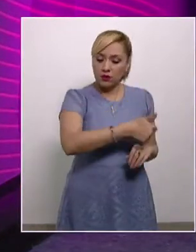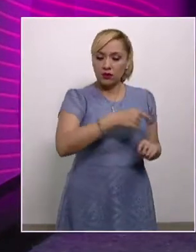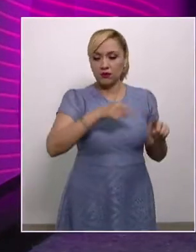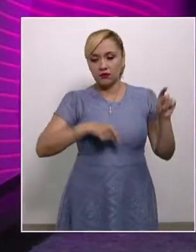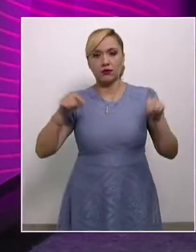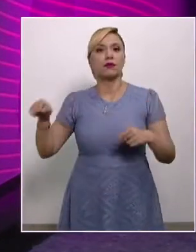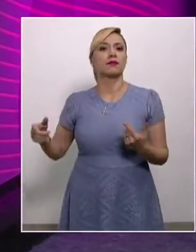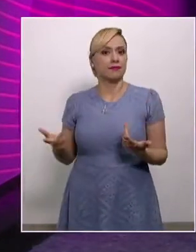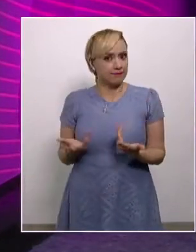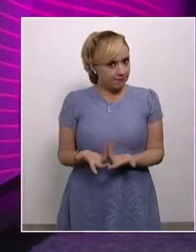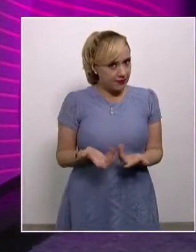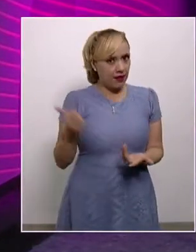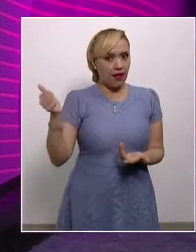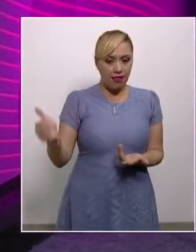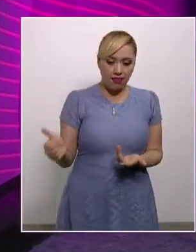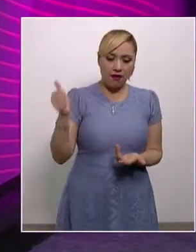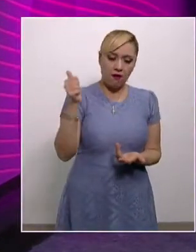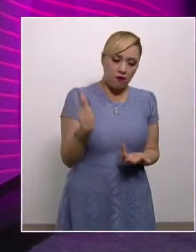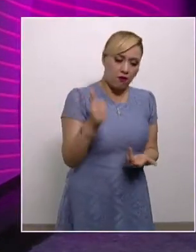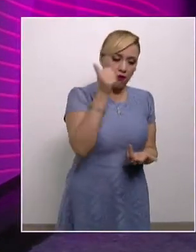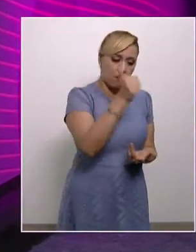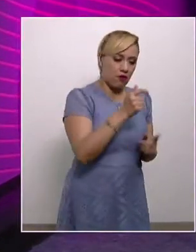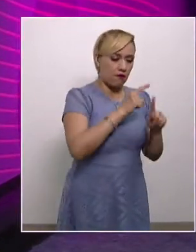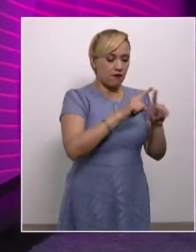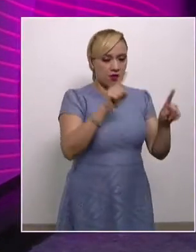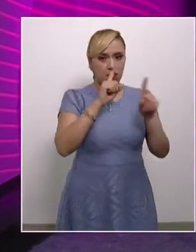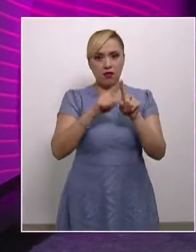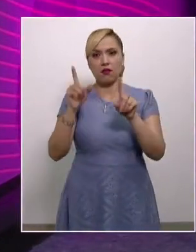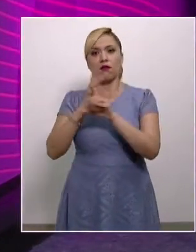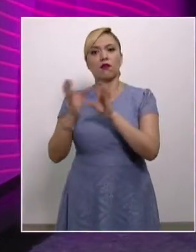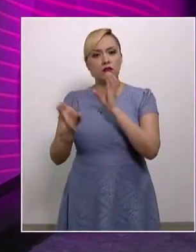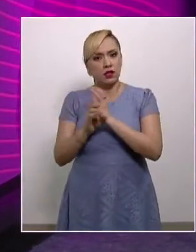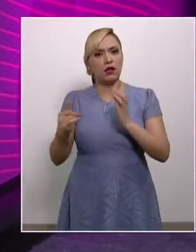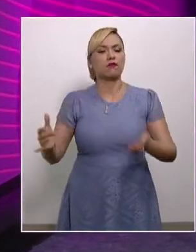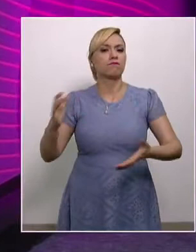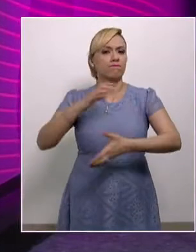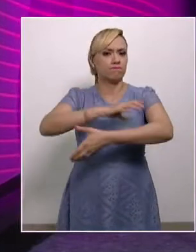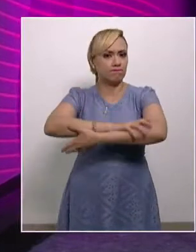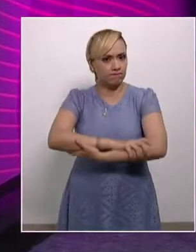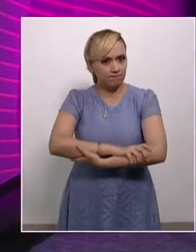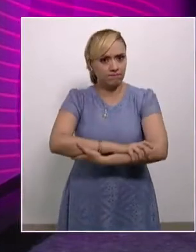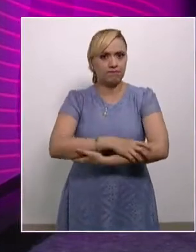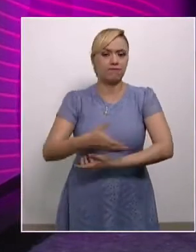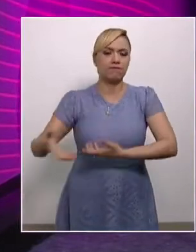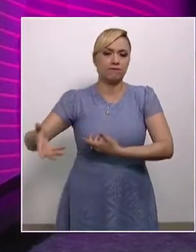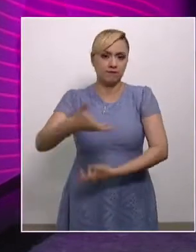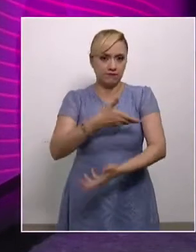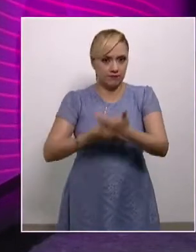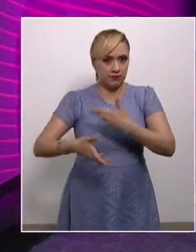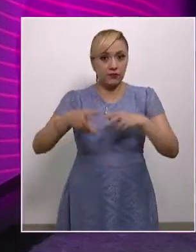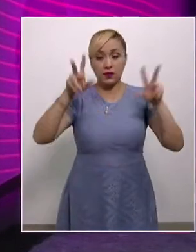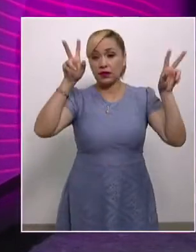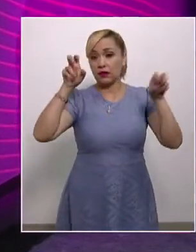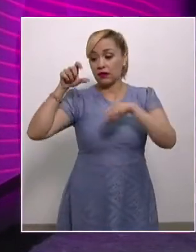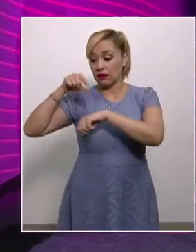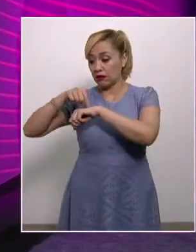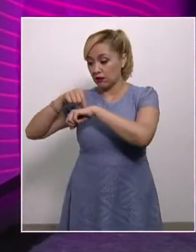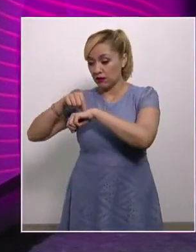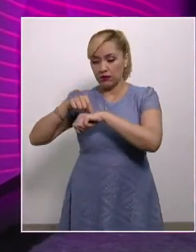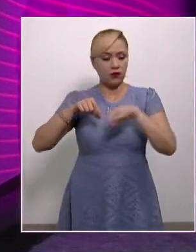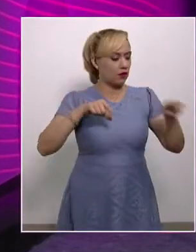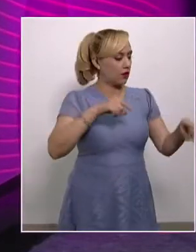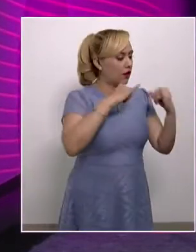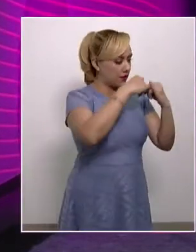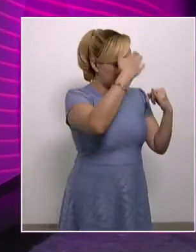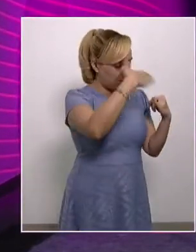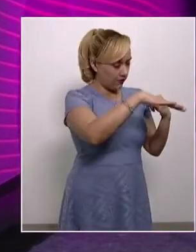cada organización se enfoque en diferentes casos. Y convergemos también, ¿no? Y claro, y que sepamos cruzar, que si hay un tema en salud, IMUMI sabe,